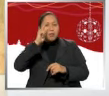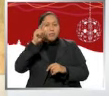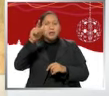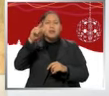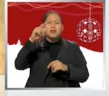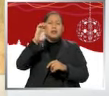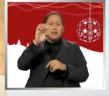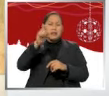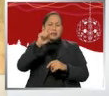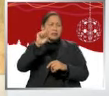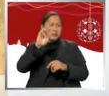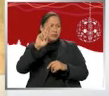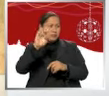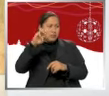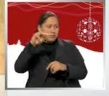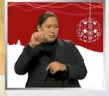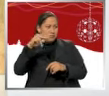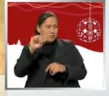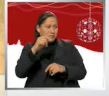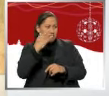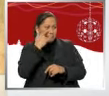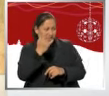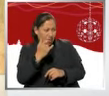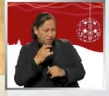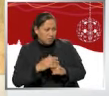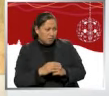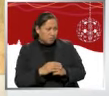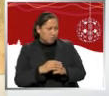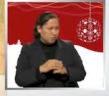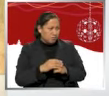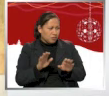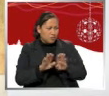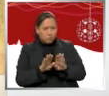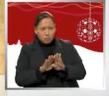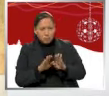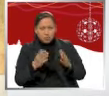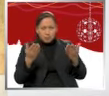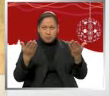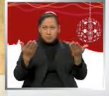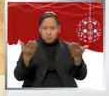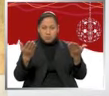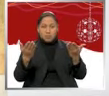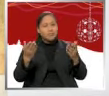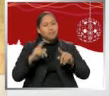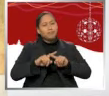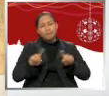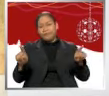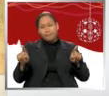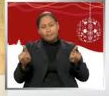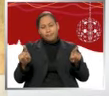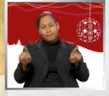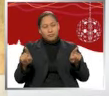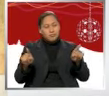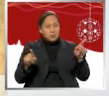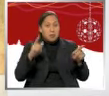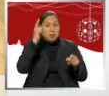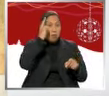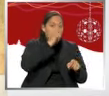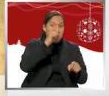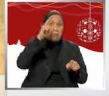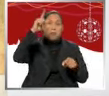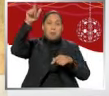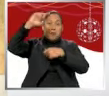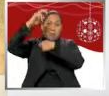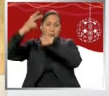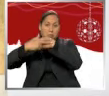extremeña. Ya. Exactamente. Sí tiene ciertos... Bueno, es distinto porque como sea la Virgen de Guadalupe